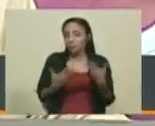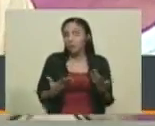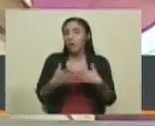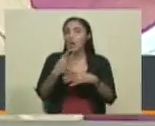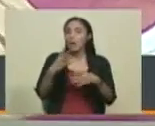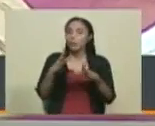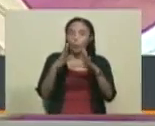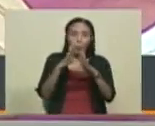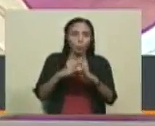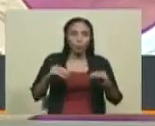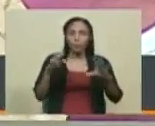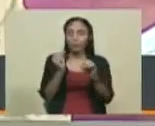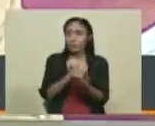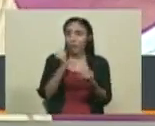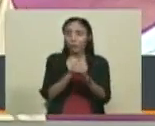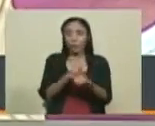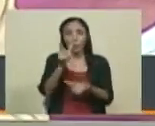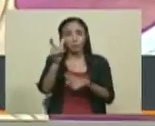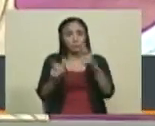acompañado